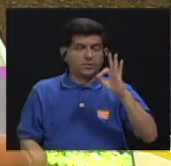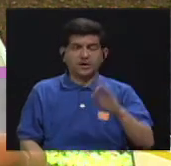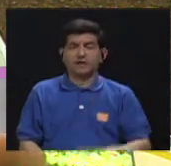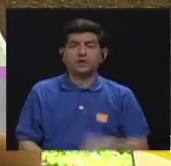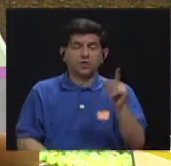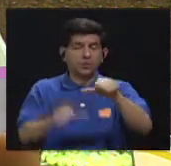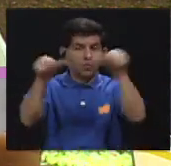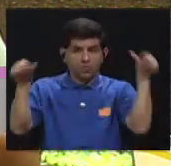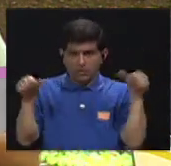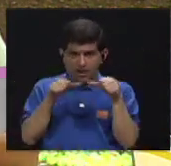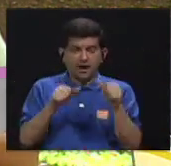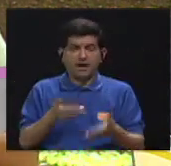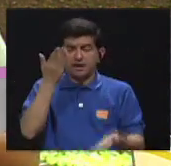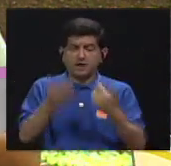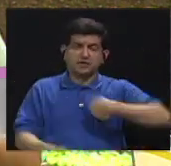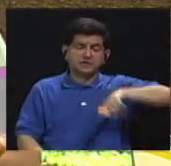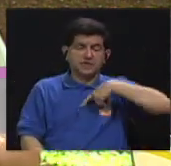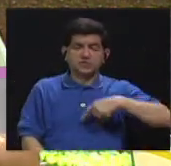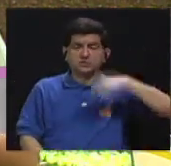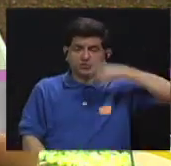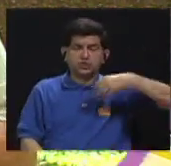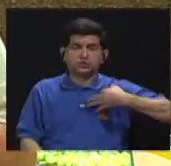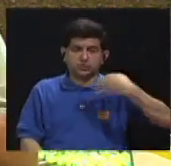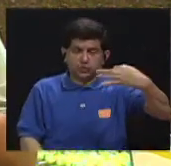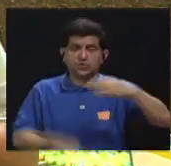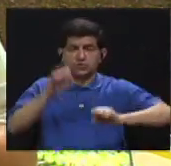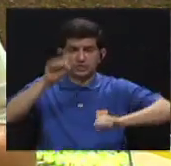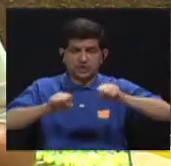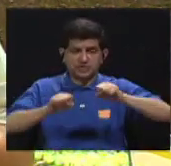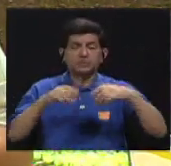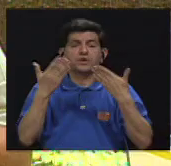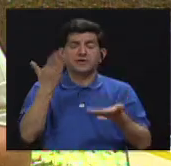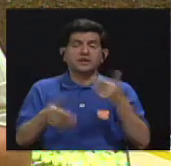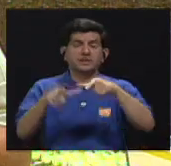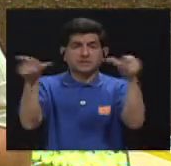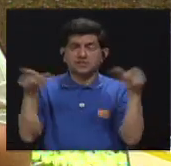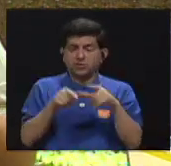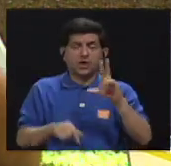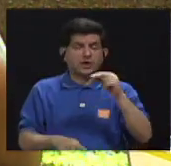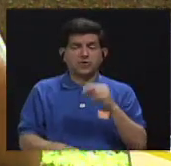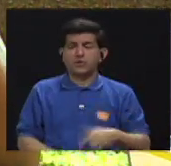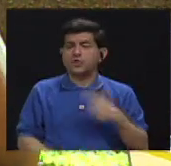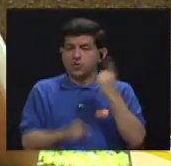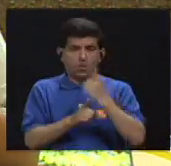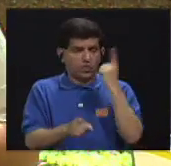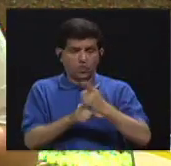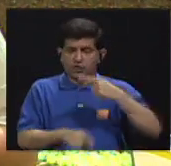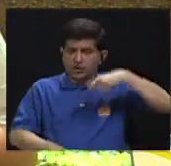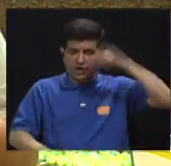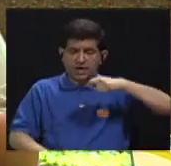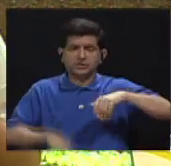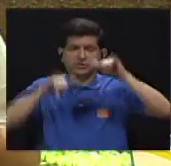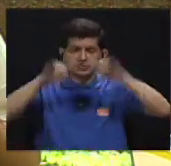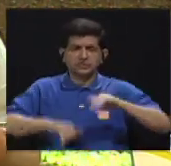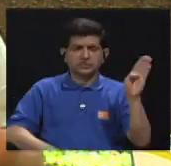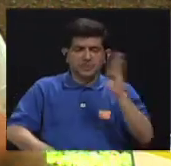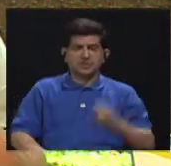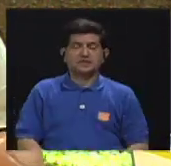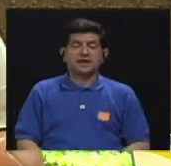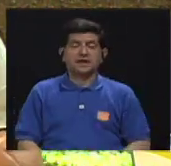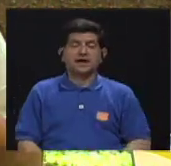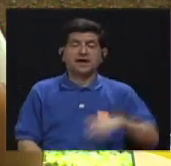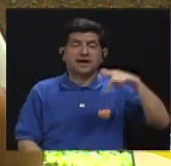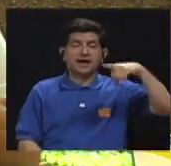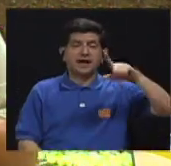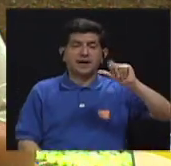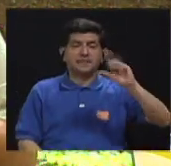de la boca, porque aunque nos cepillemos la boca todos los días, puede ser que haya zonas en las que no nos cepillamos bien, se acumulan las bacterias, crean la famosa placa